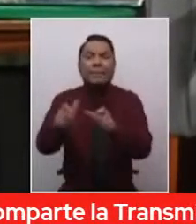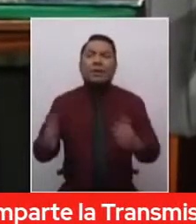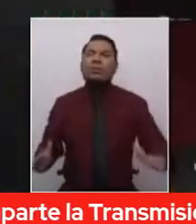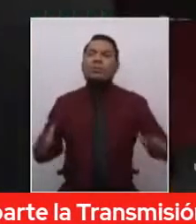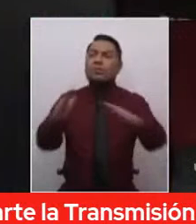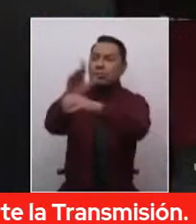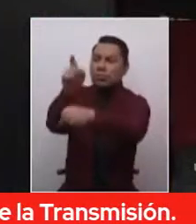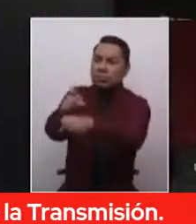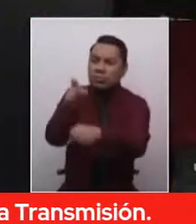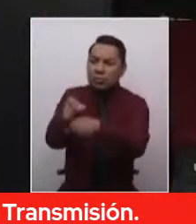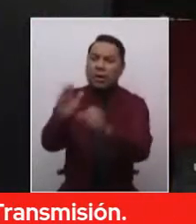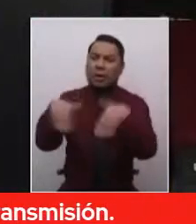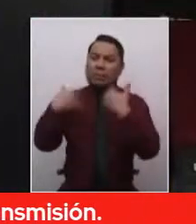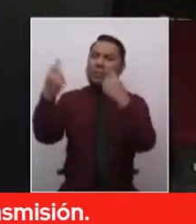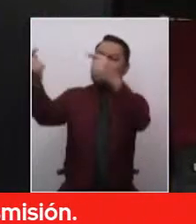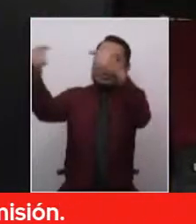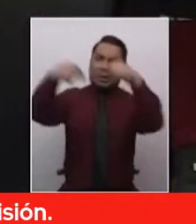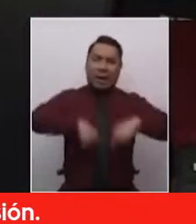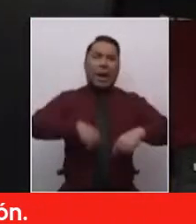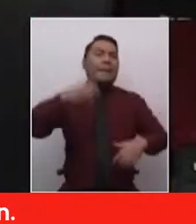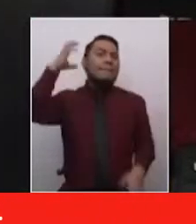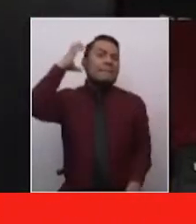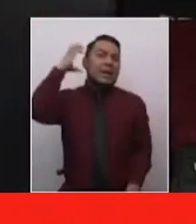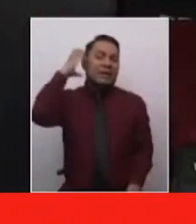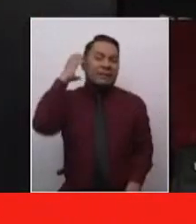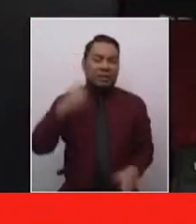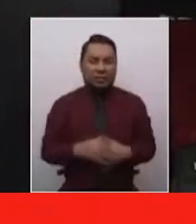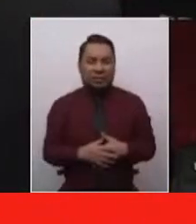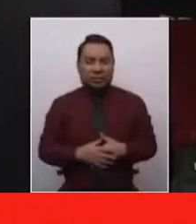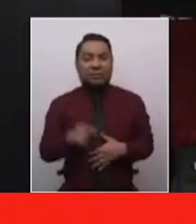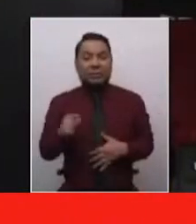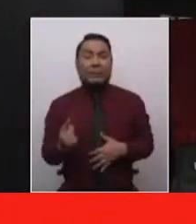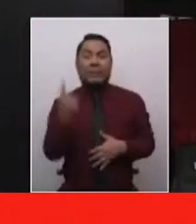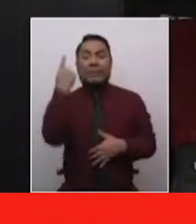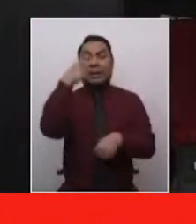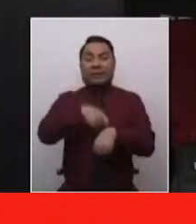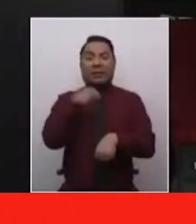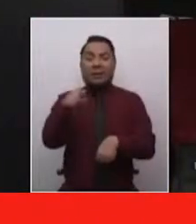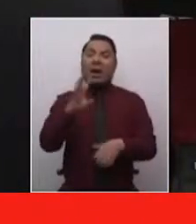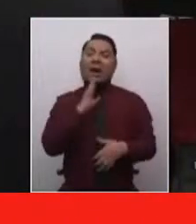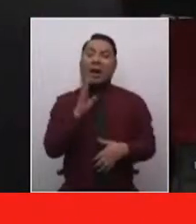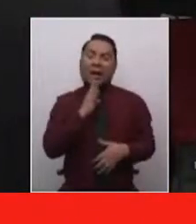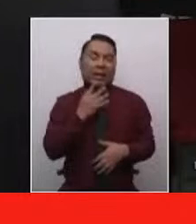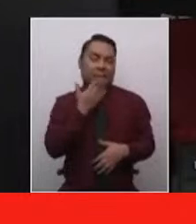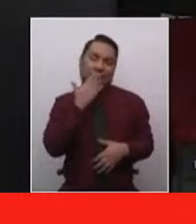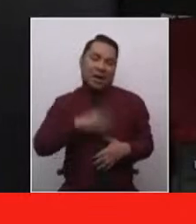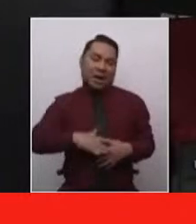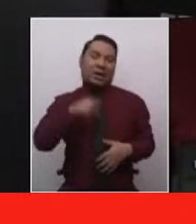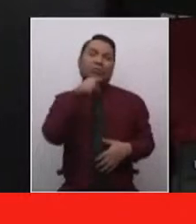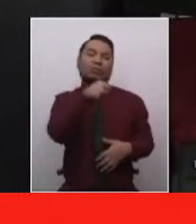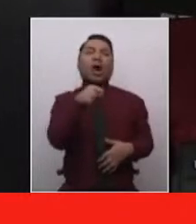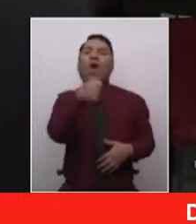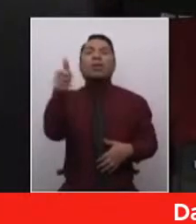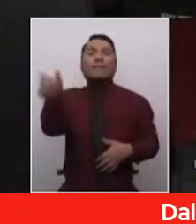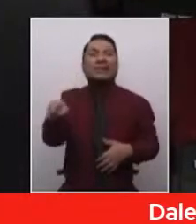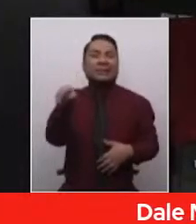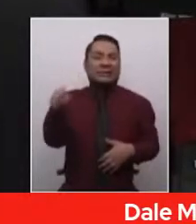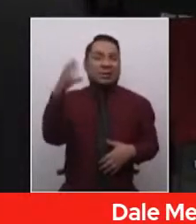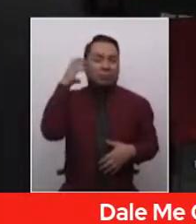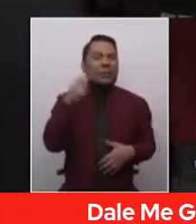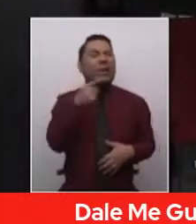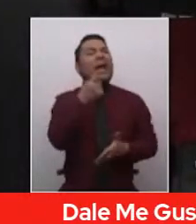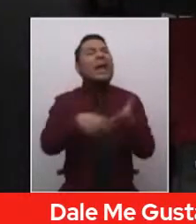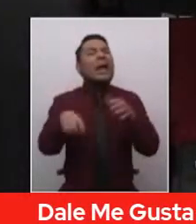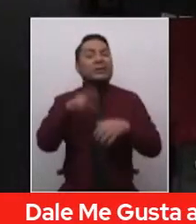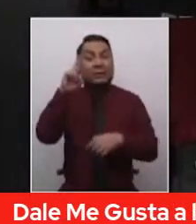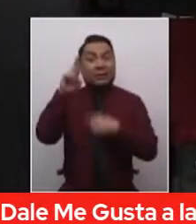cerros para que puedan venir a Miraflores. No es la primera vez que se da una declaración de este tipo en su partido. ¿Qué está haciendo